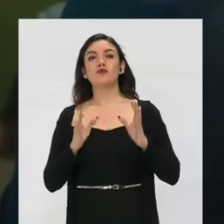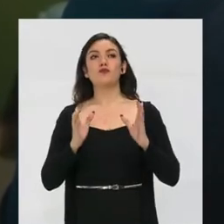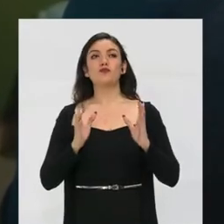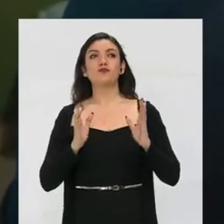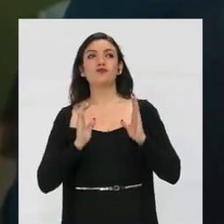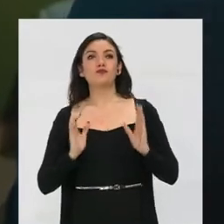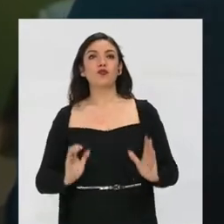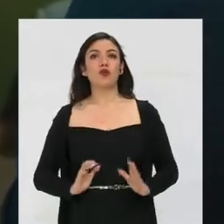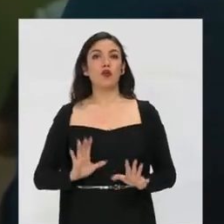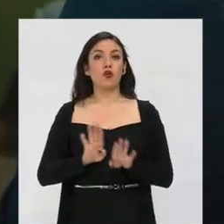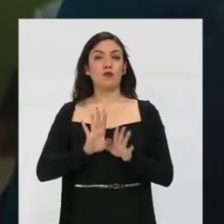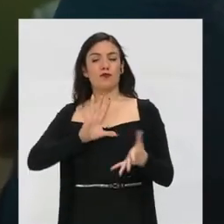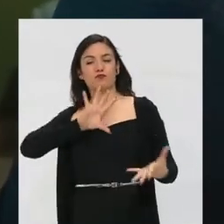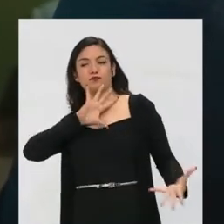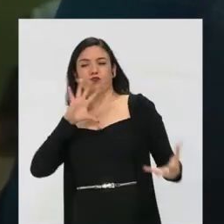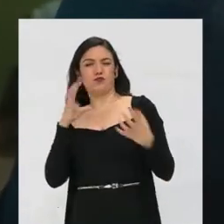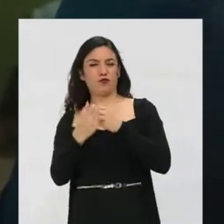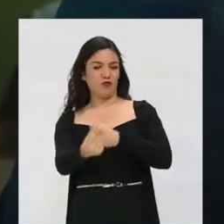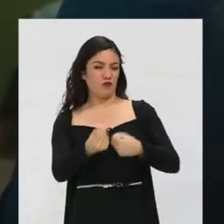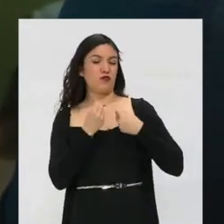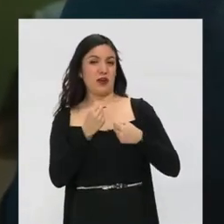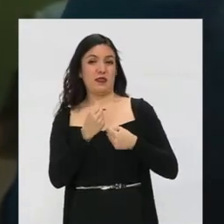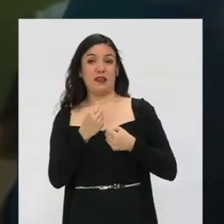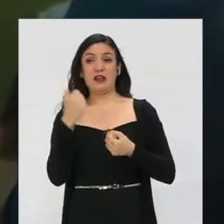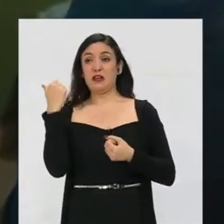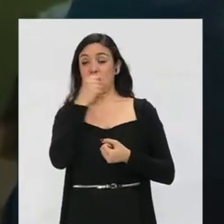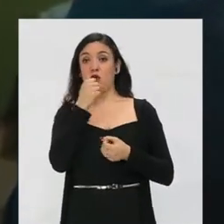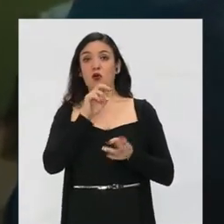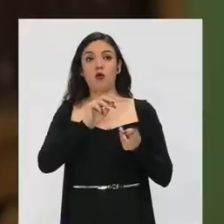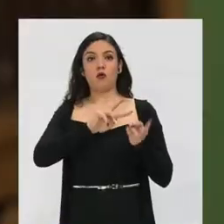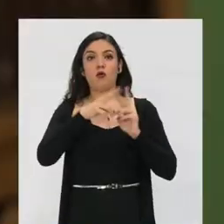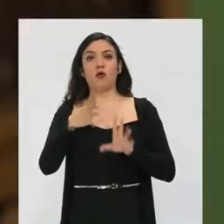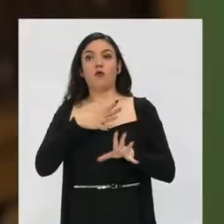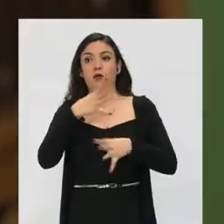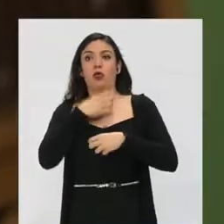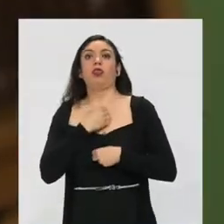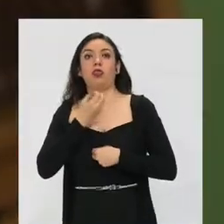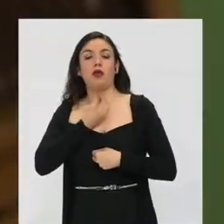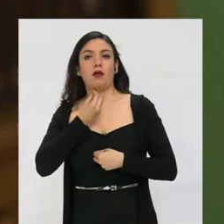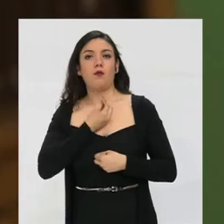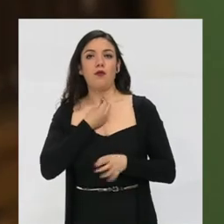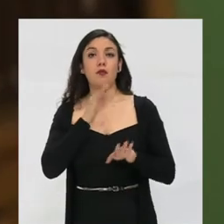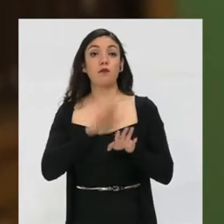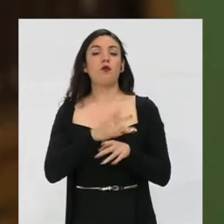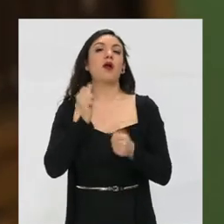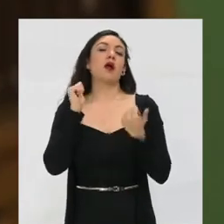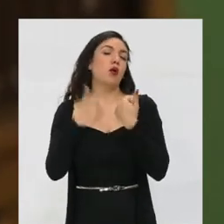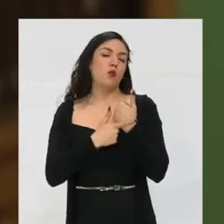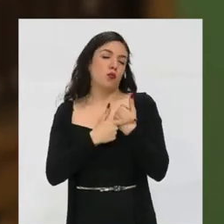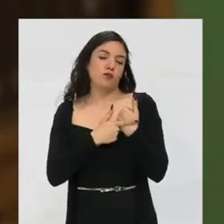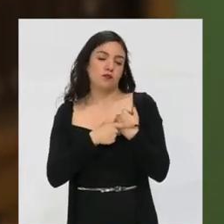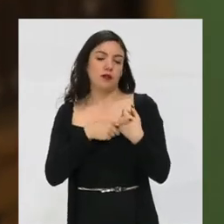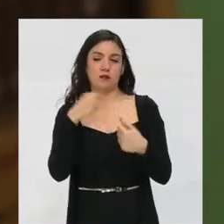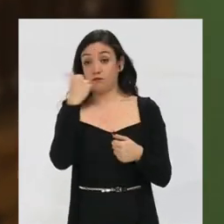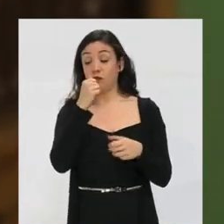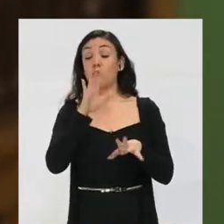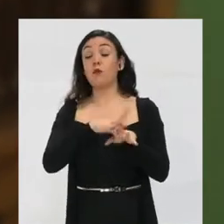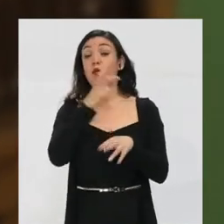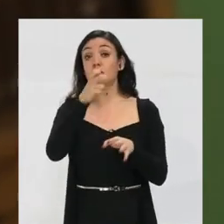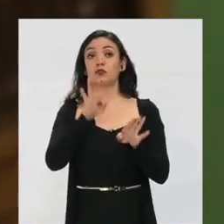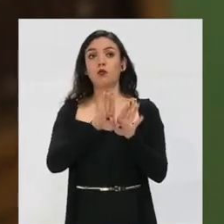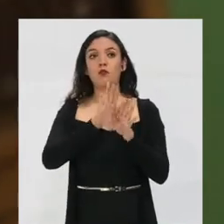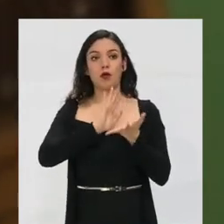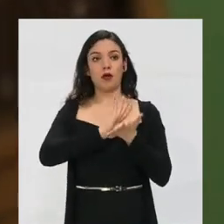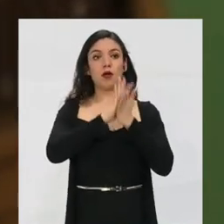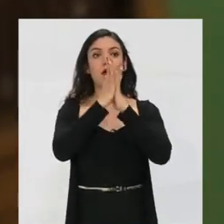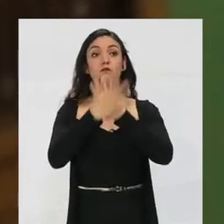de estar completamente intoxicados a estar a un síndrome de supresión por alguna sustancia